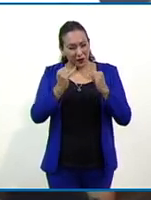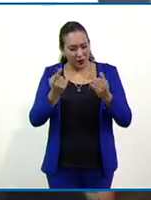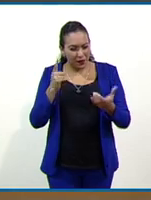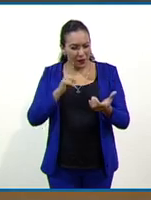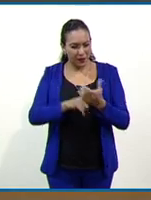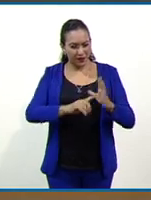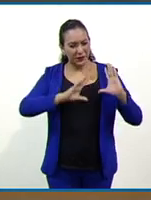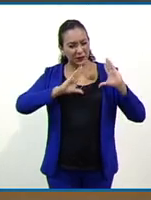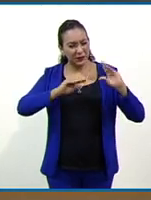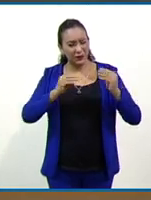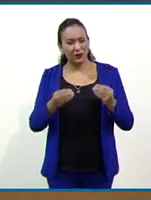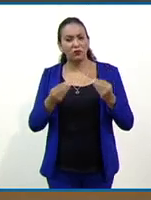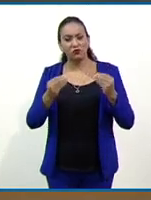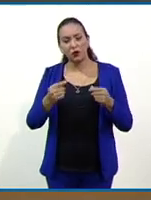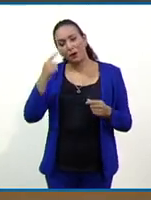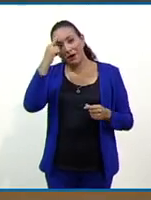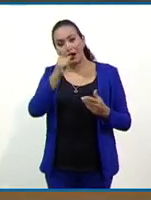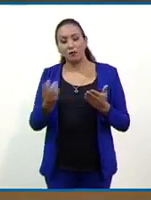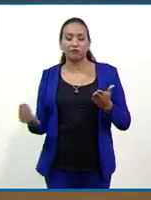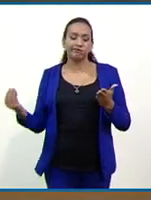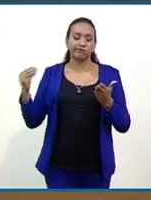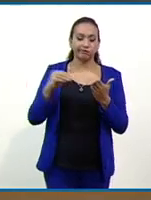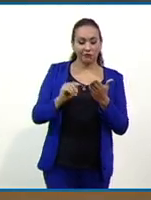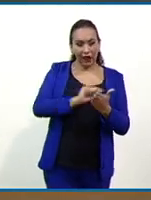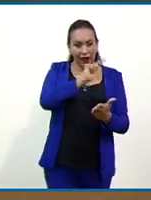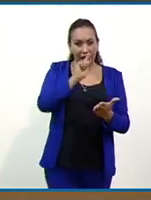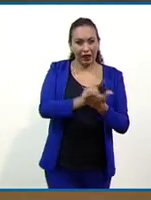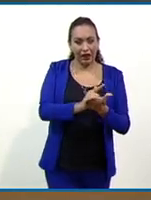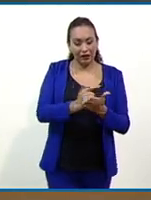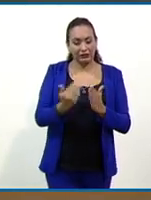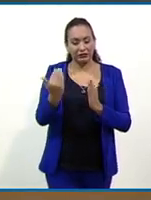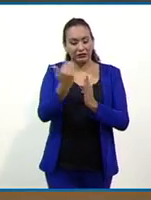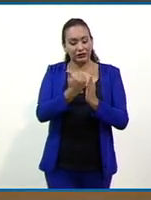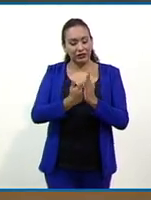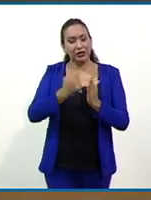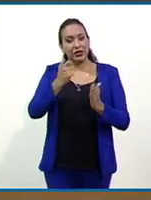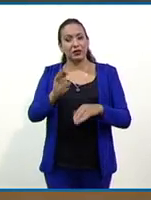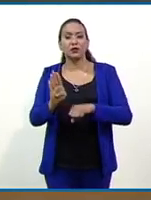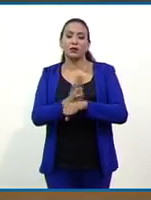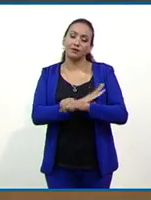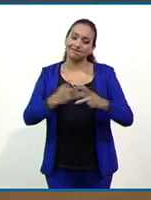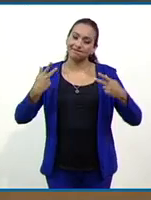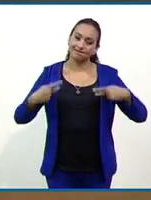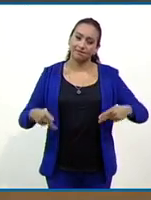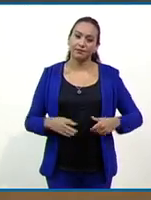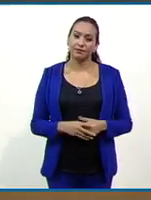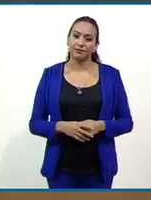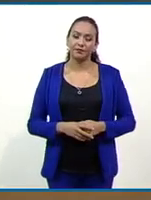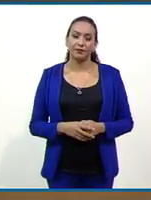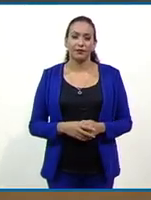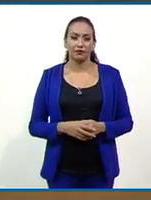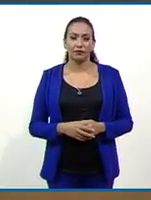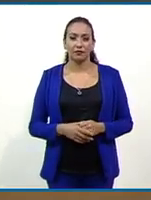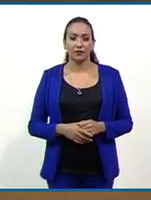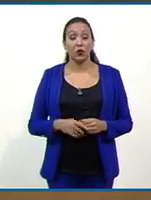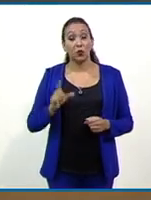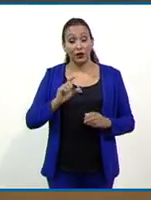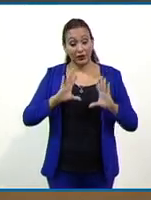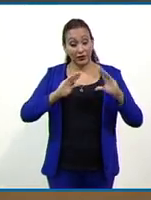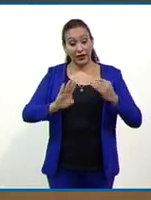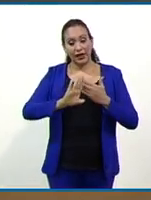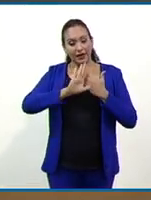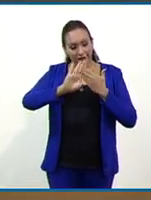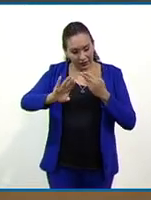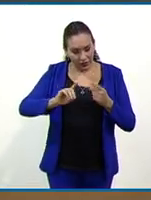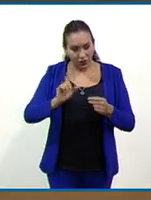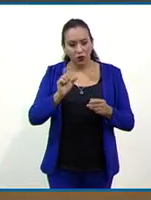la implementación de políticas públicas para fortalecer la seguridad ciudadana. La prevención, la investigación y atención